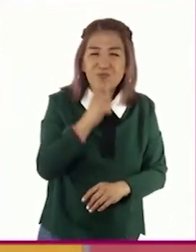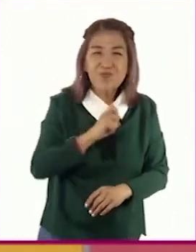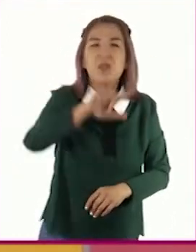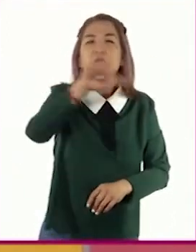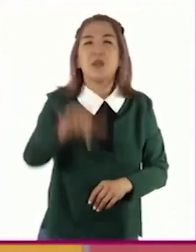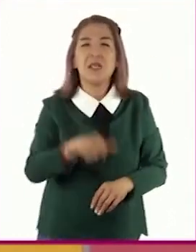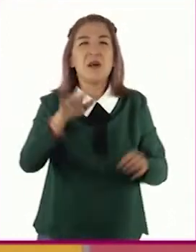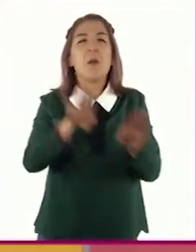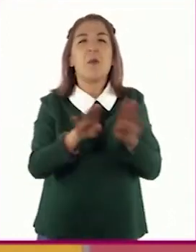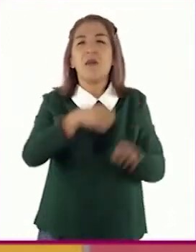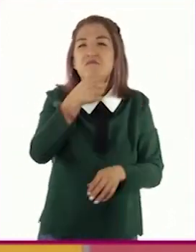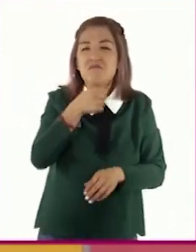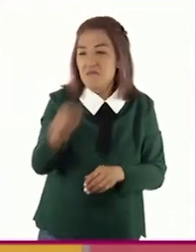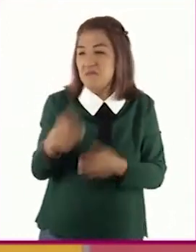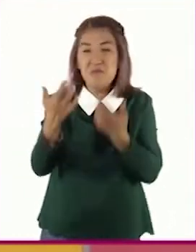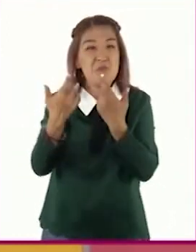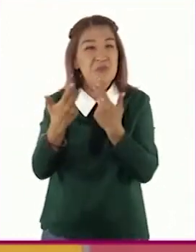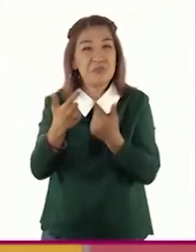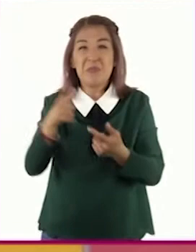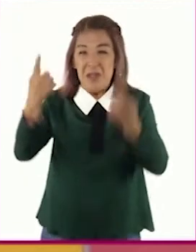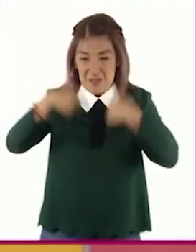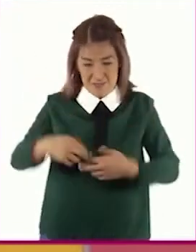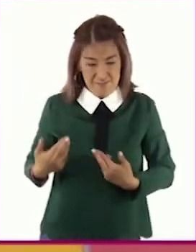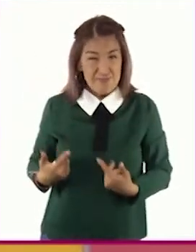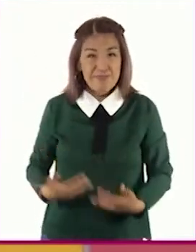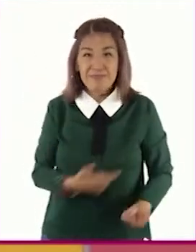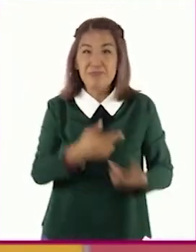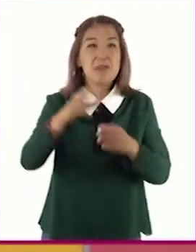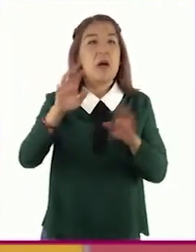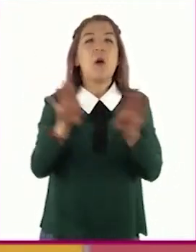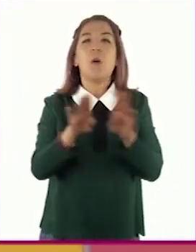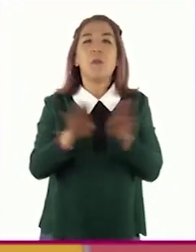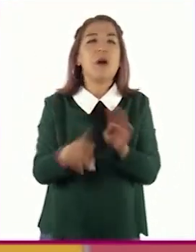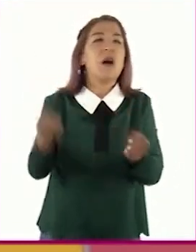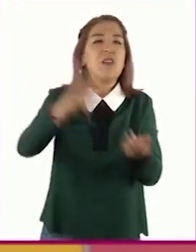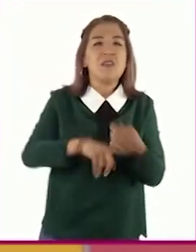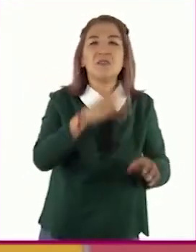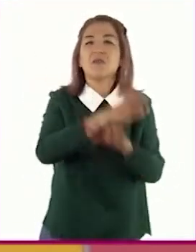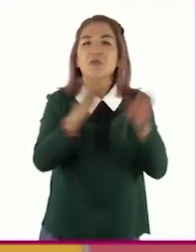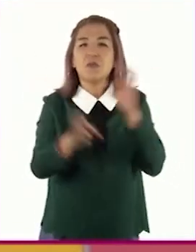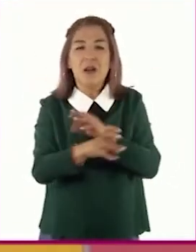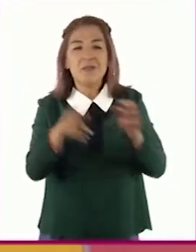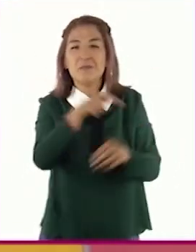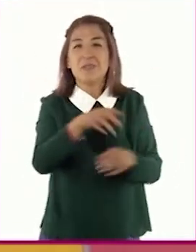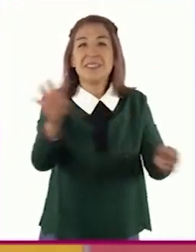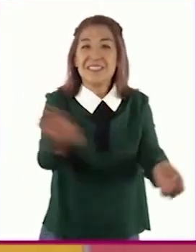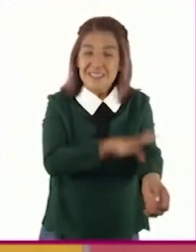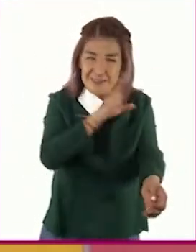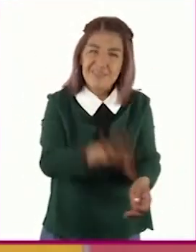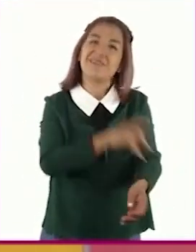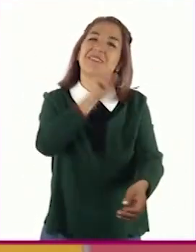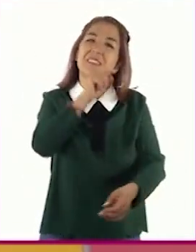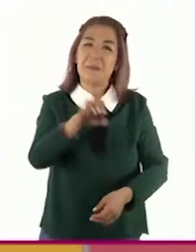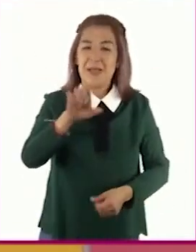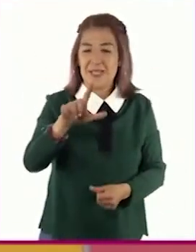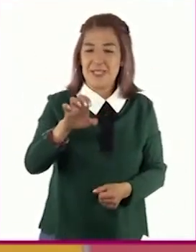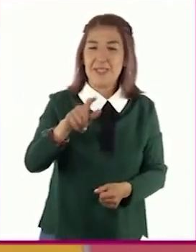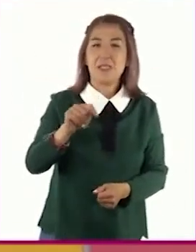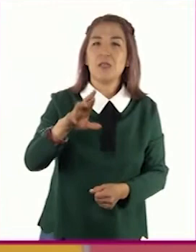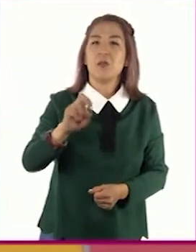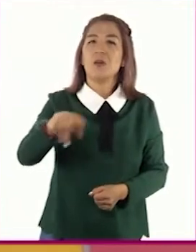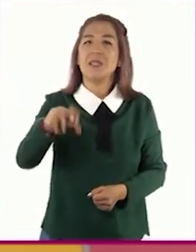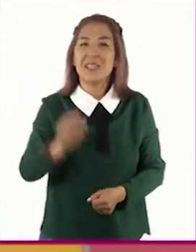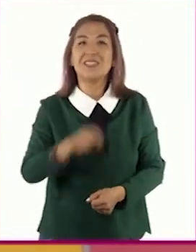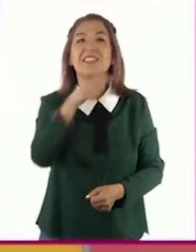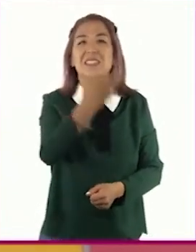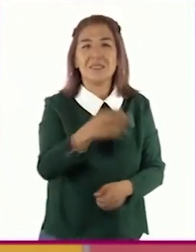son moléculas como cualquiera otra, pero que tienen electrones desapareados. Y esas cosas son muy oxidantes también y hacen mucho daño. Por